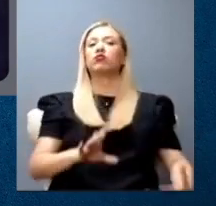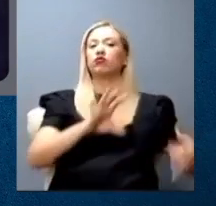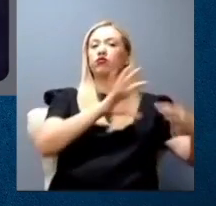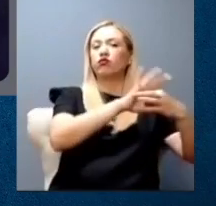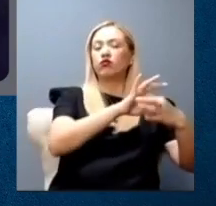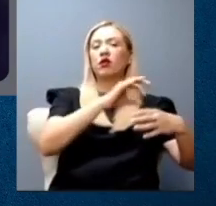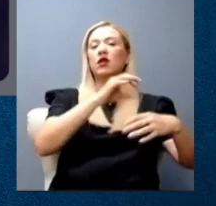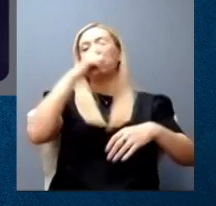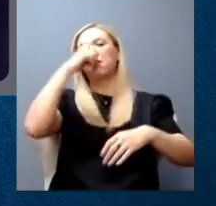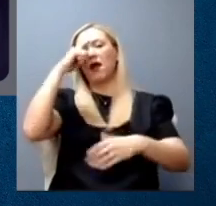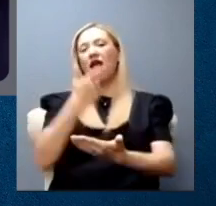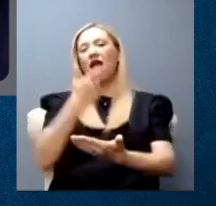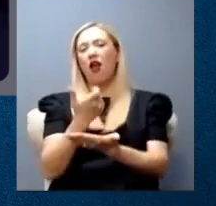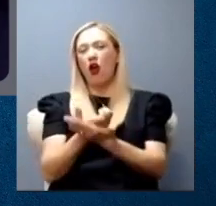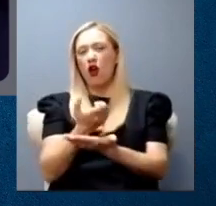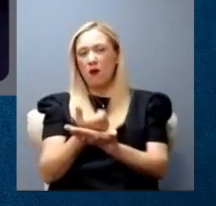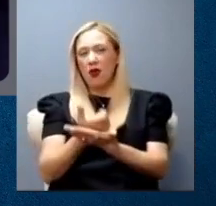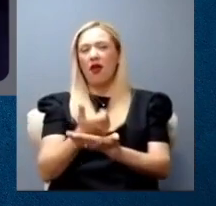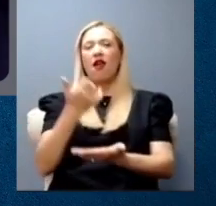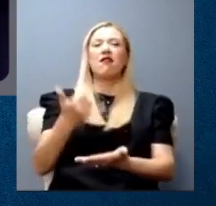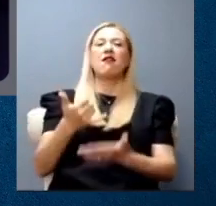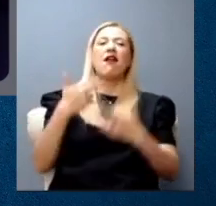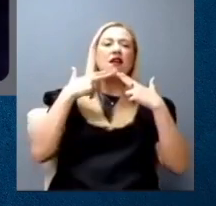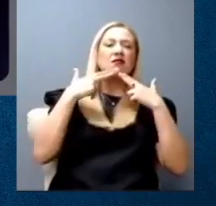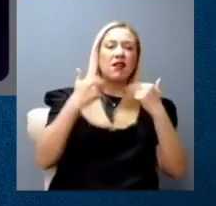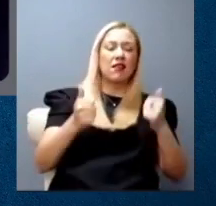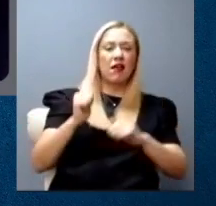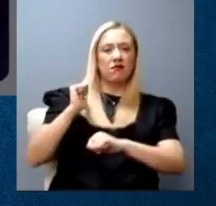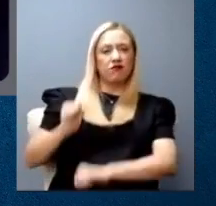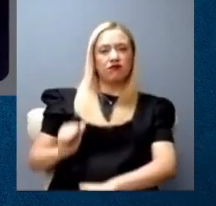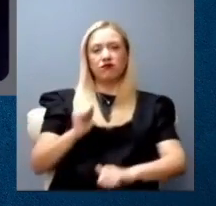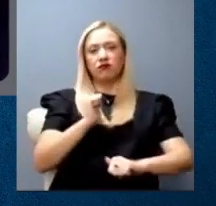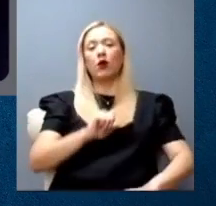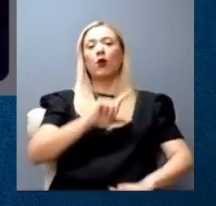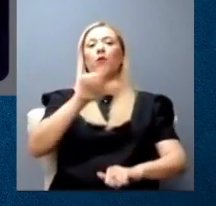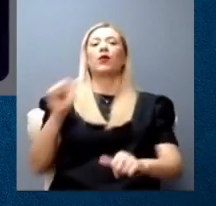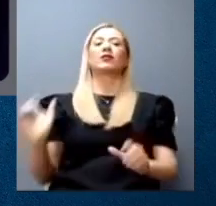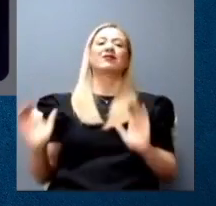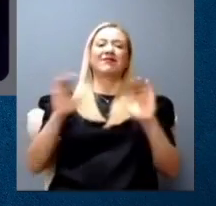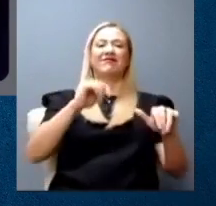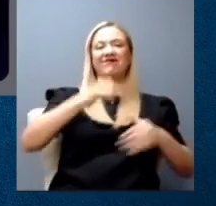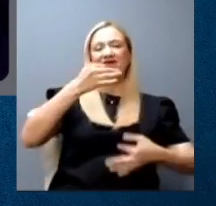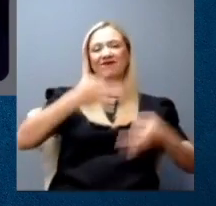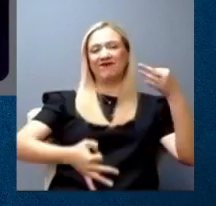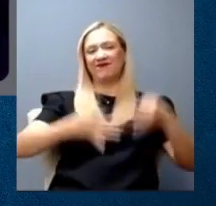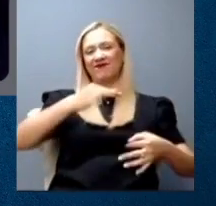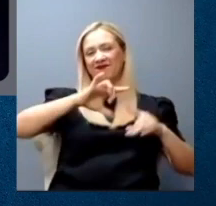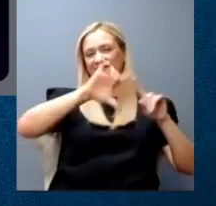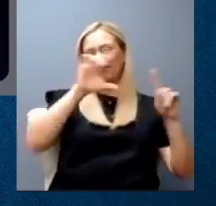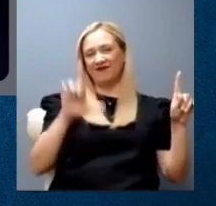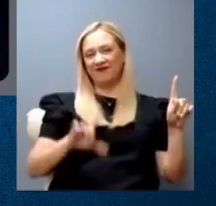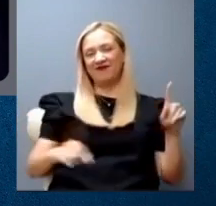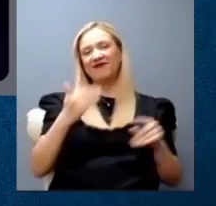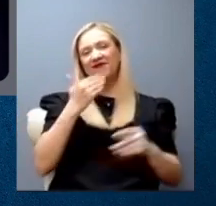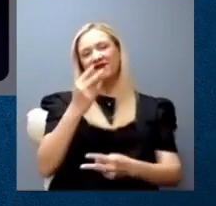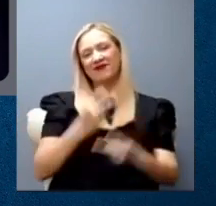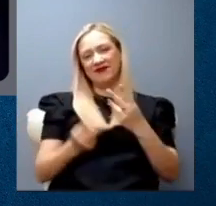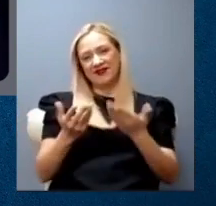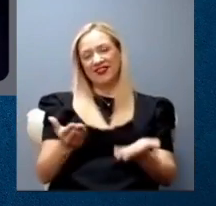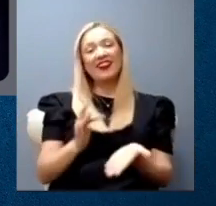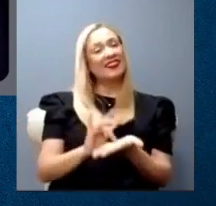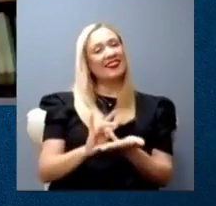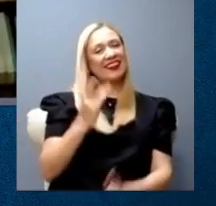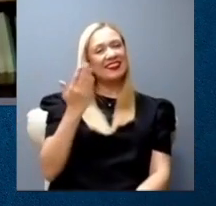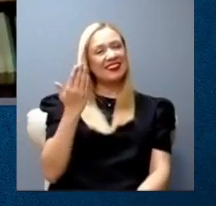la Secretaría de Hacienda y posteriormente ingresó al Poder Judicial de la Federación. Bienvenida, Nuria. Gracias, un gusto estar por